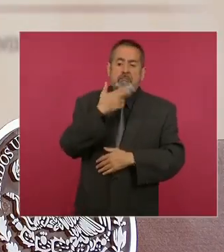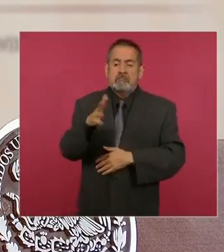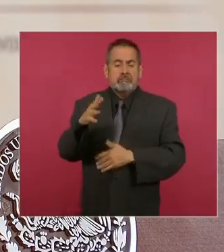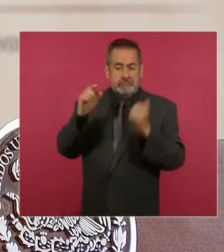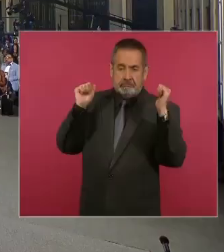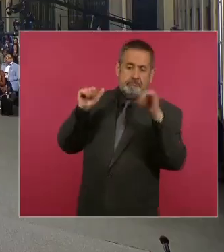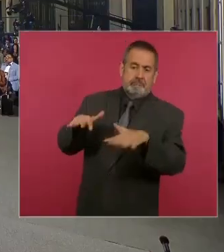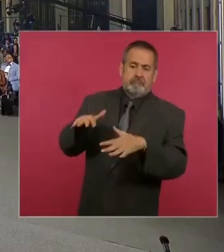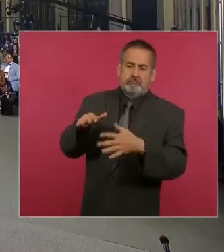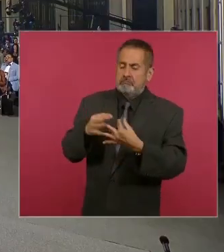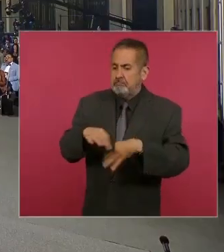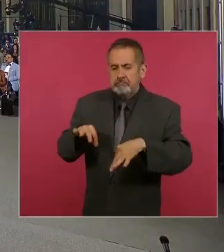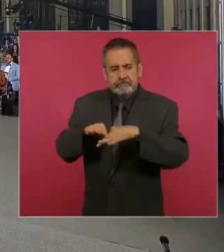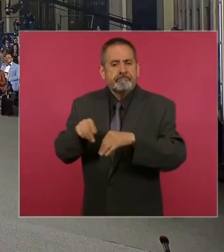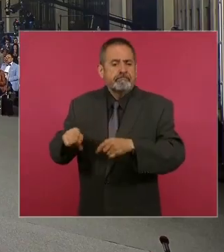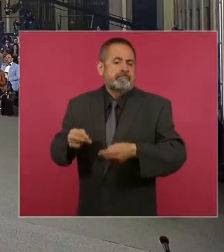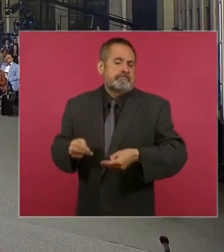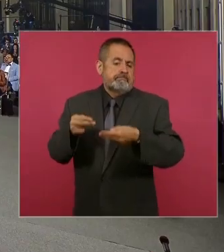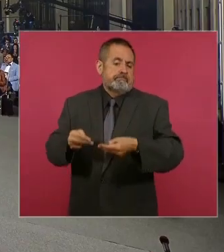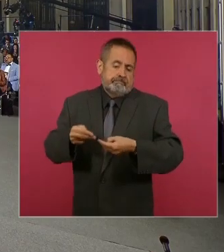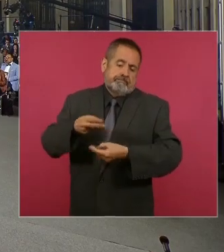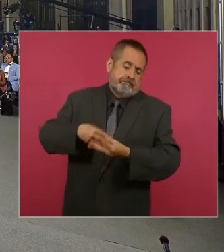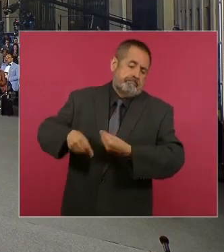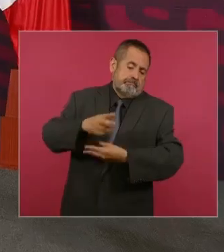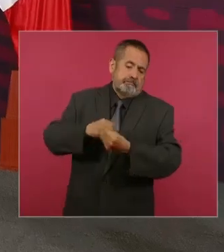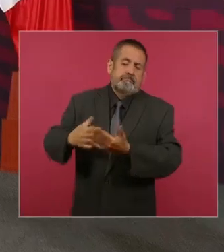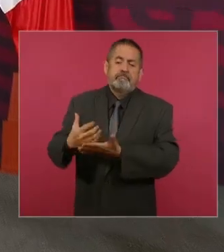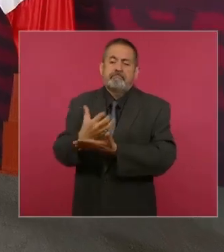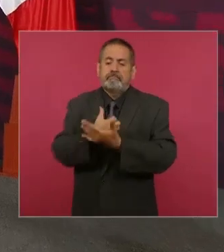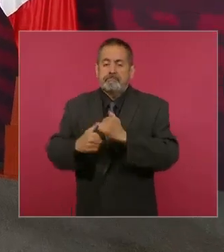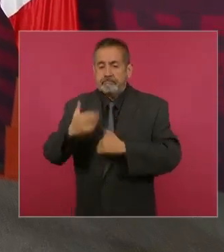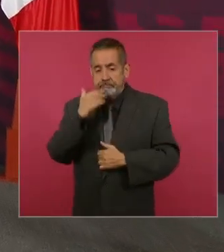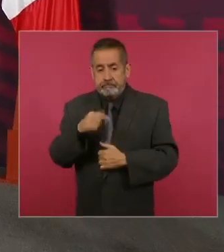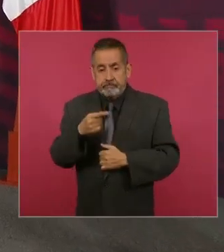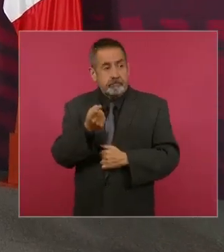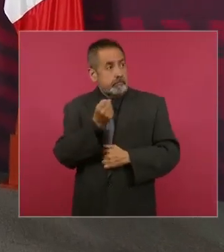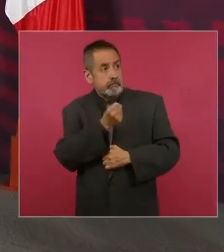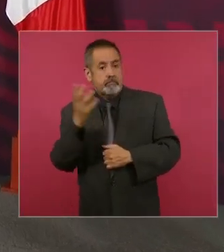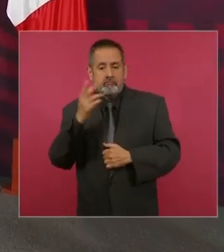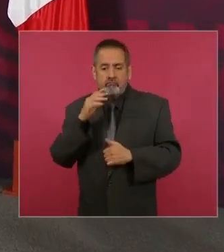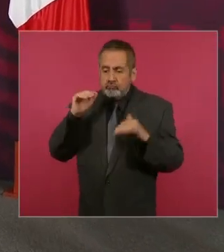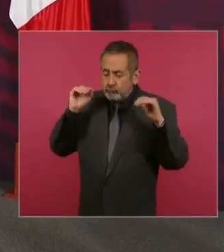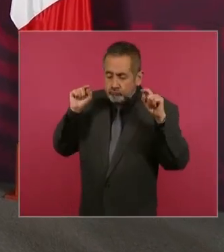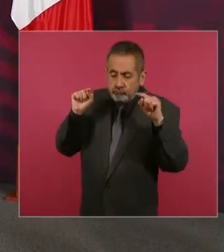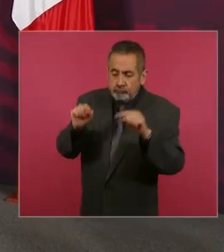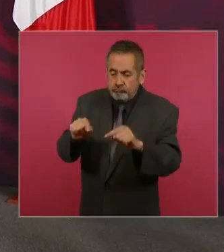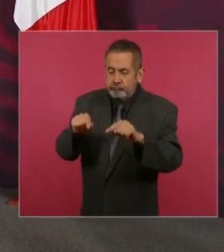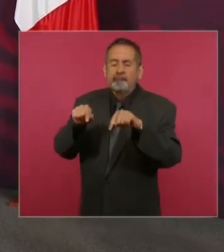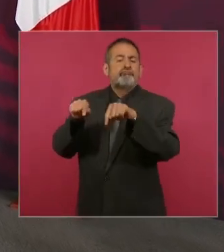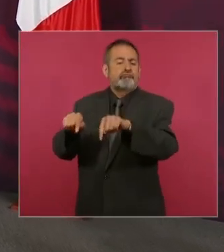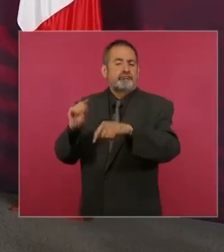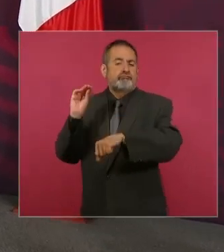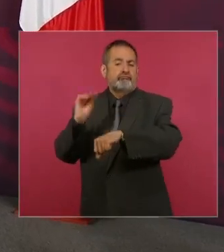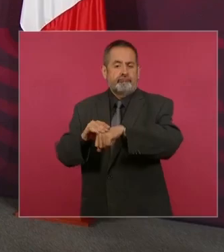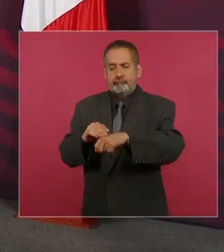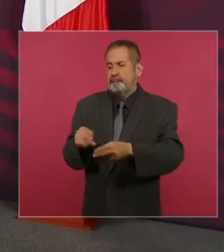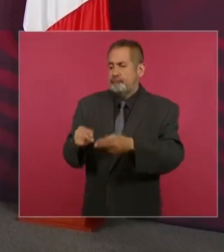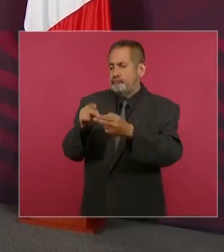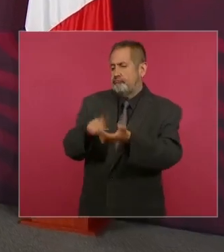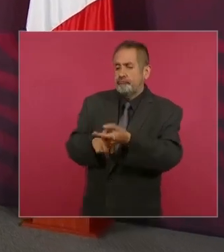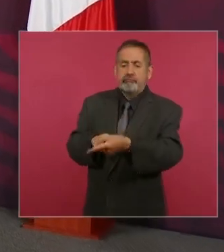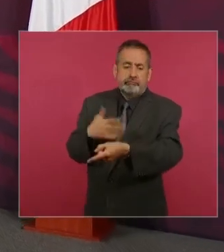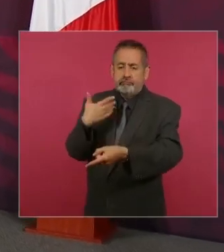atractivo para que diferentes industrias se acerquen a esa región del país que estaba